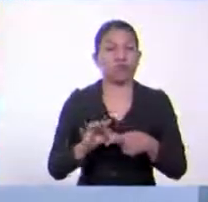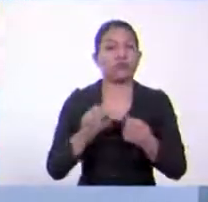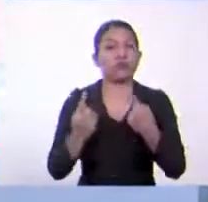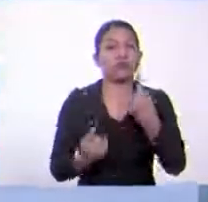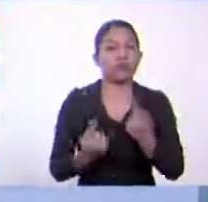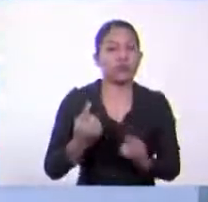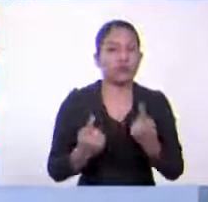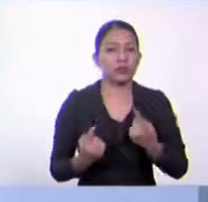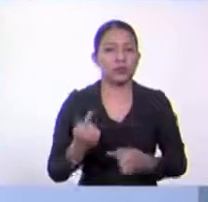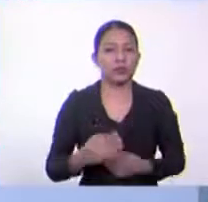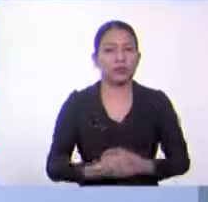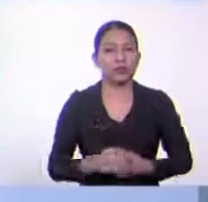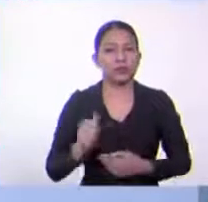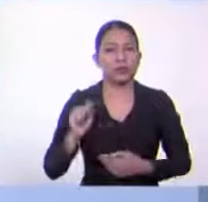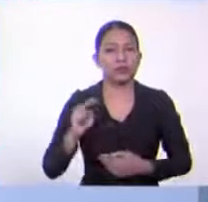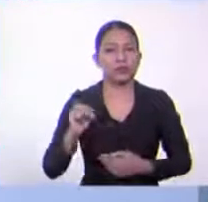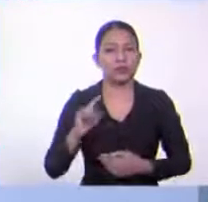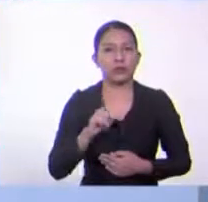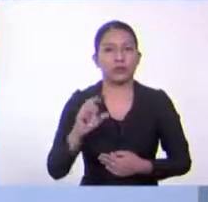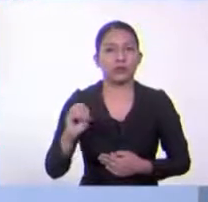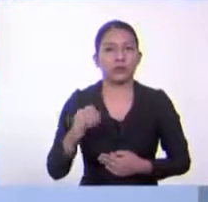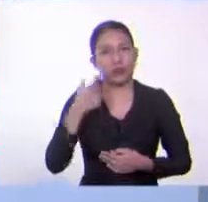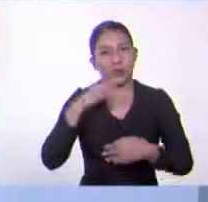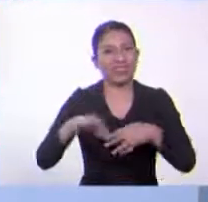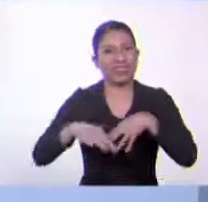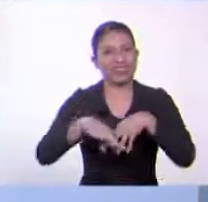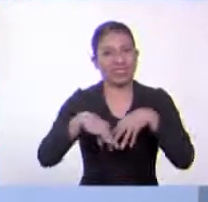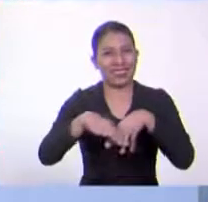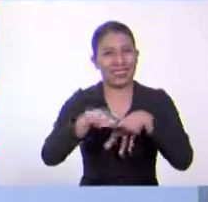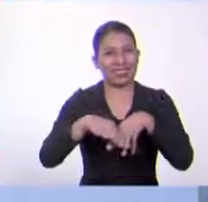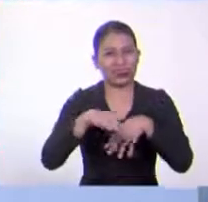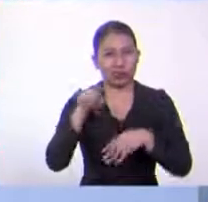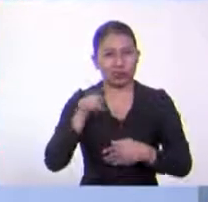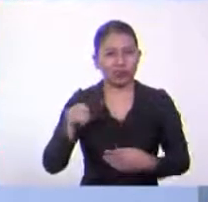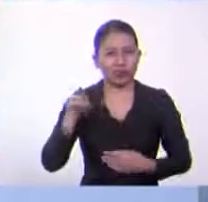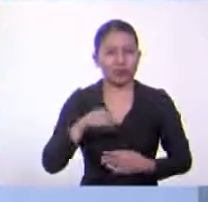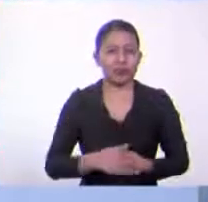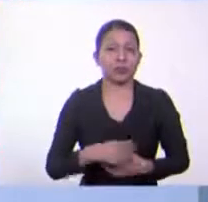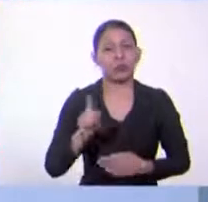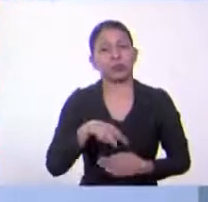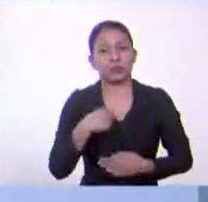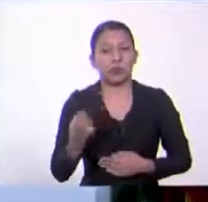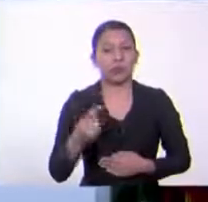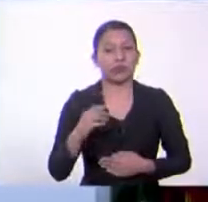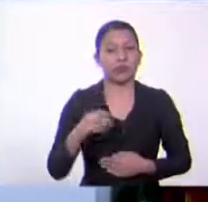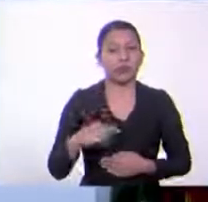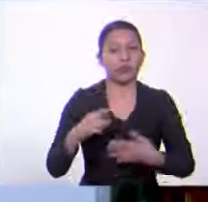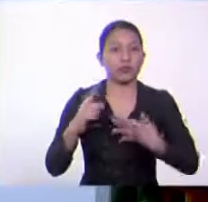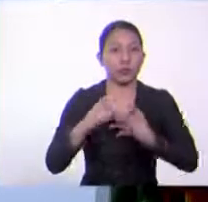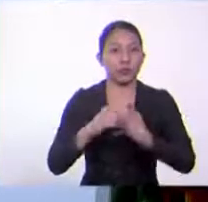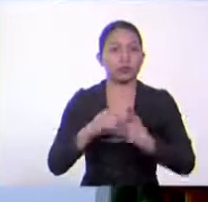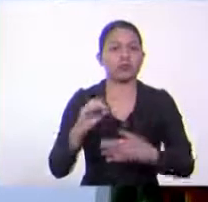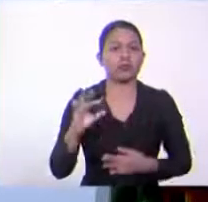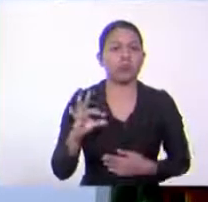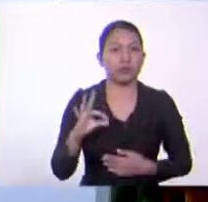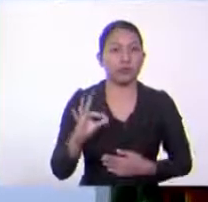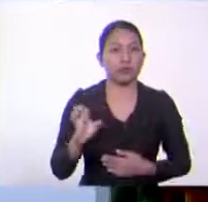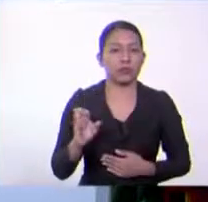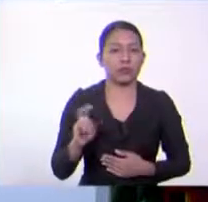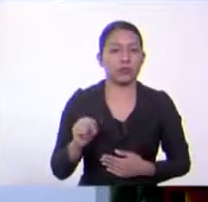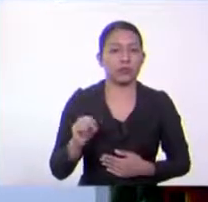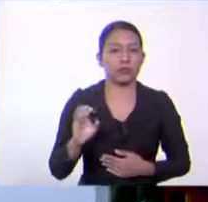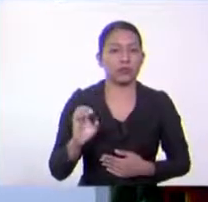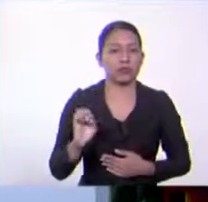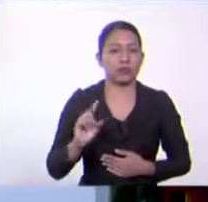es el anillo. Luego tenemos al grupo de los fenoles, en el cual